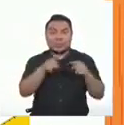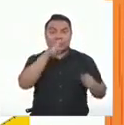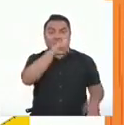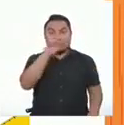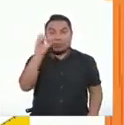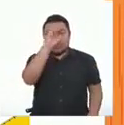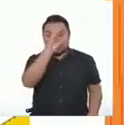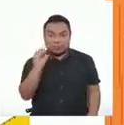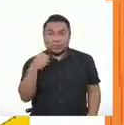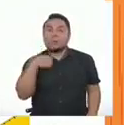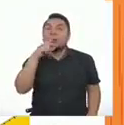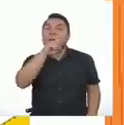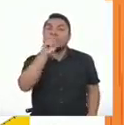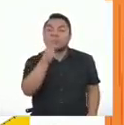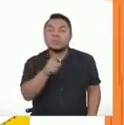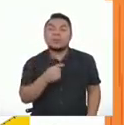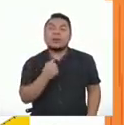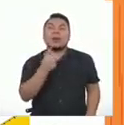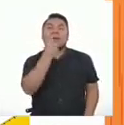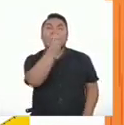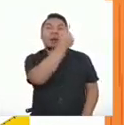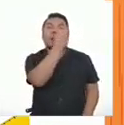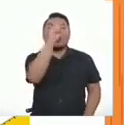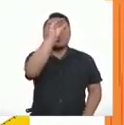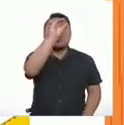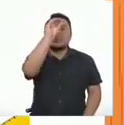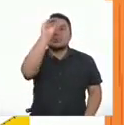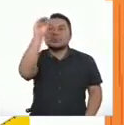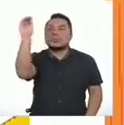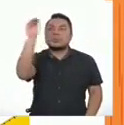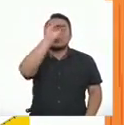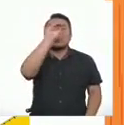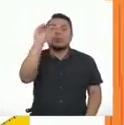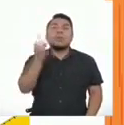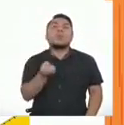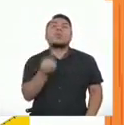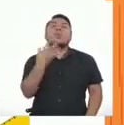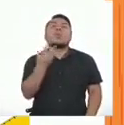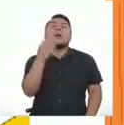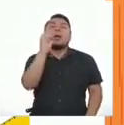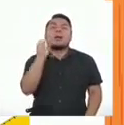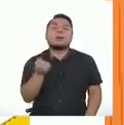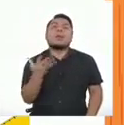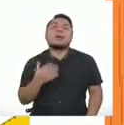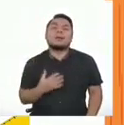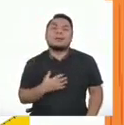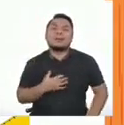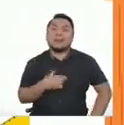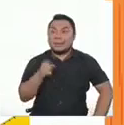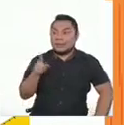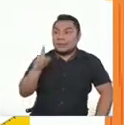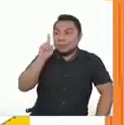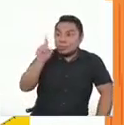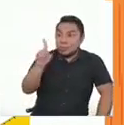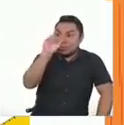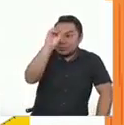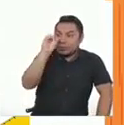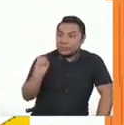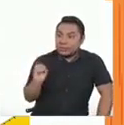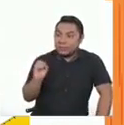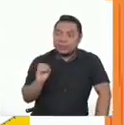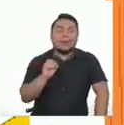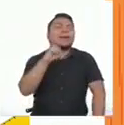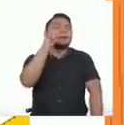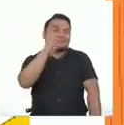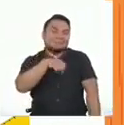les pregunto, ¿cada cuadradito qué porcentaje representará? ¿Representará el 1%, profesora?